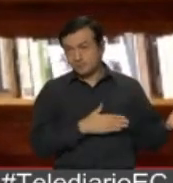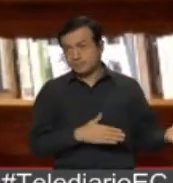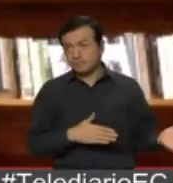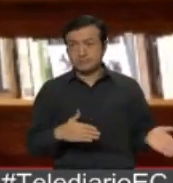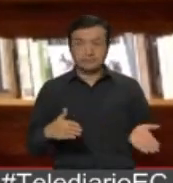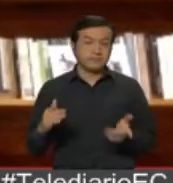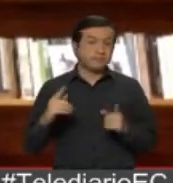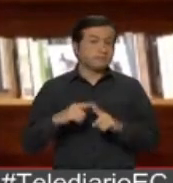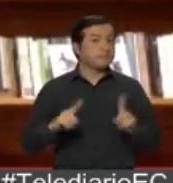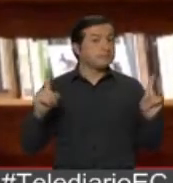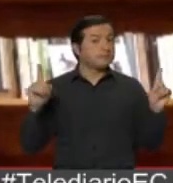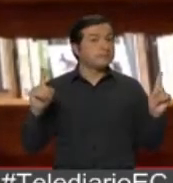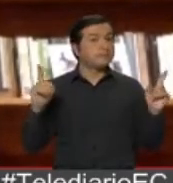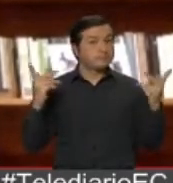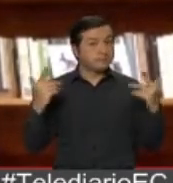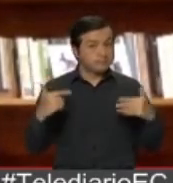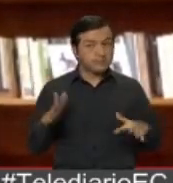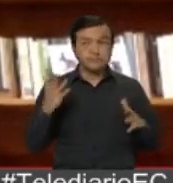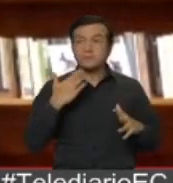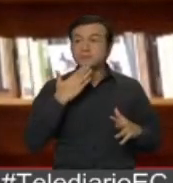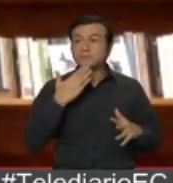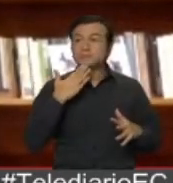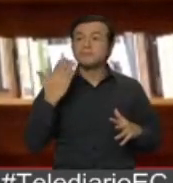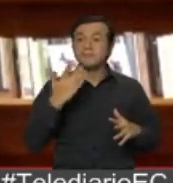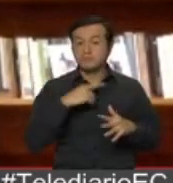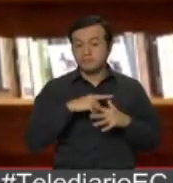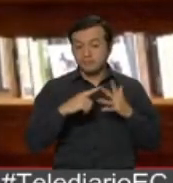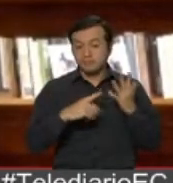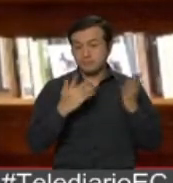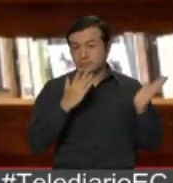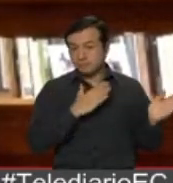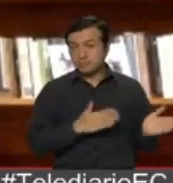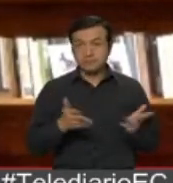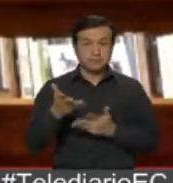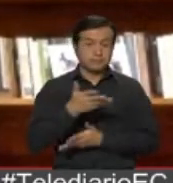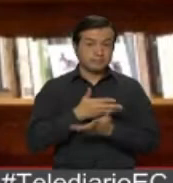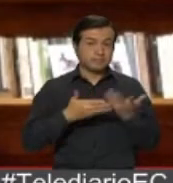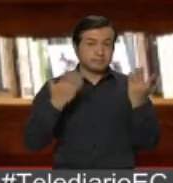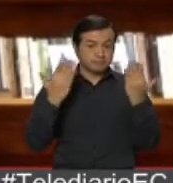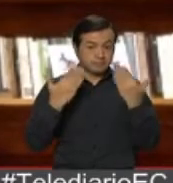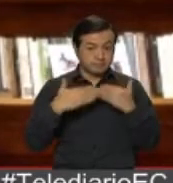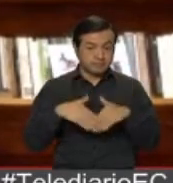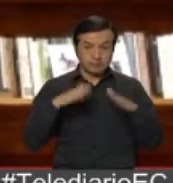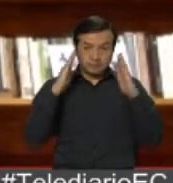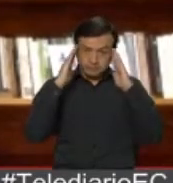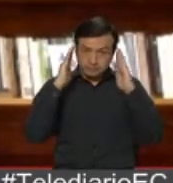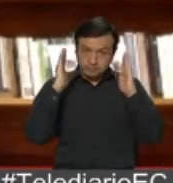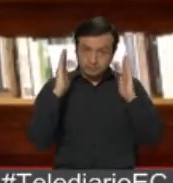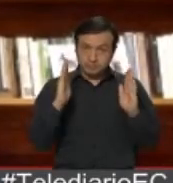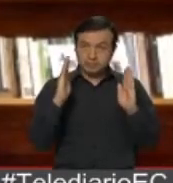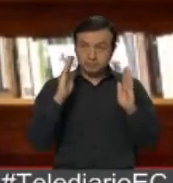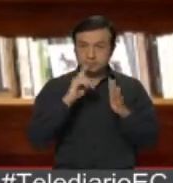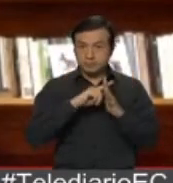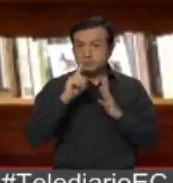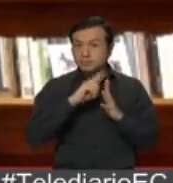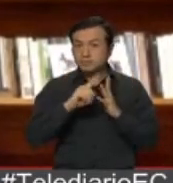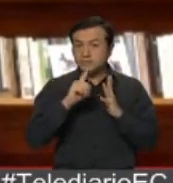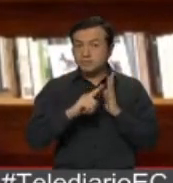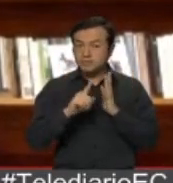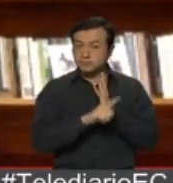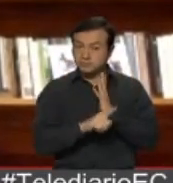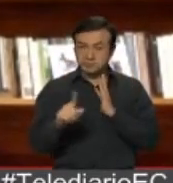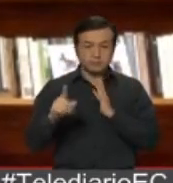Ajá. Pero inmediatamente las intervenciones de remediación para atender con estos contingentes han sido